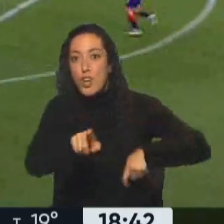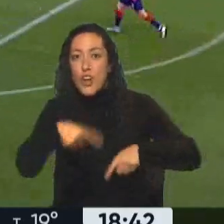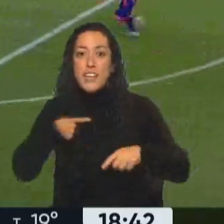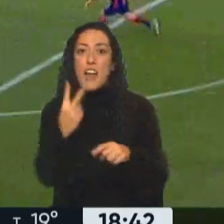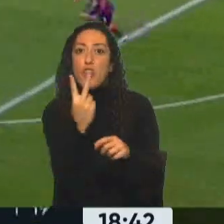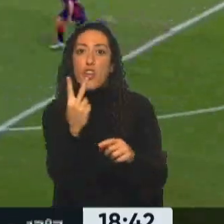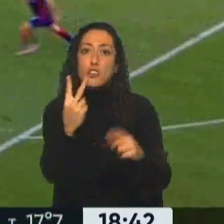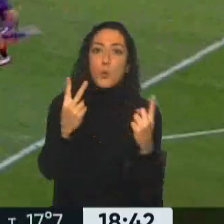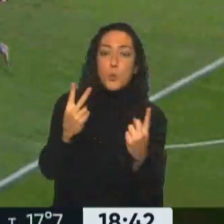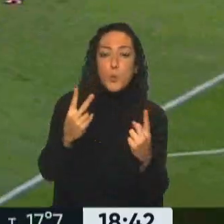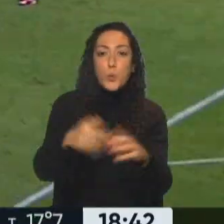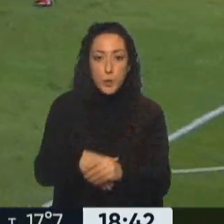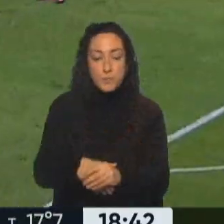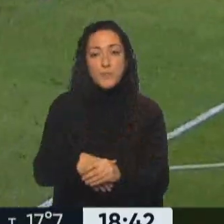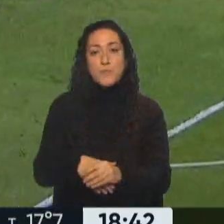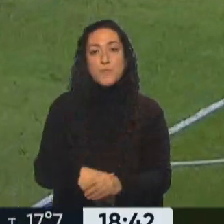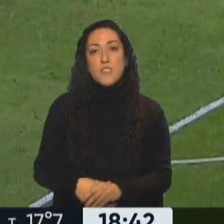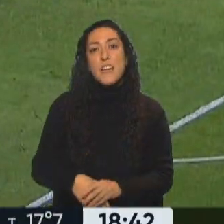2-1. Después,